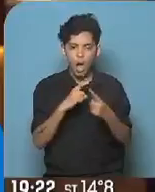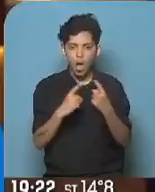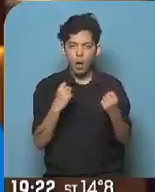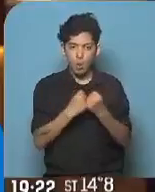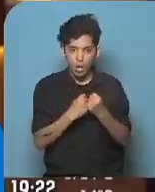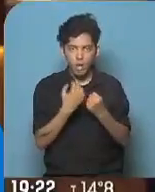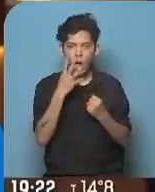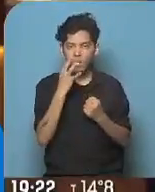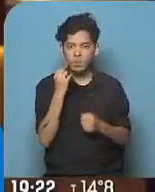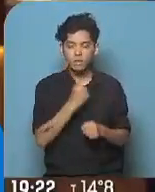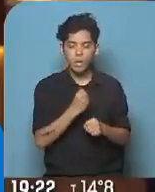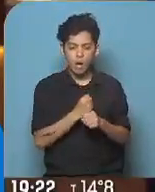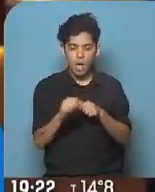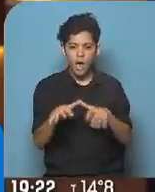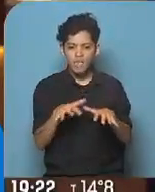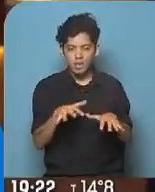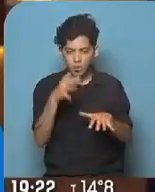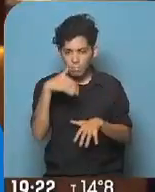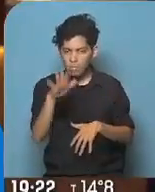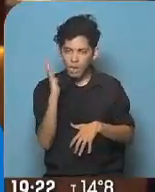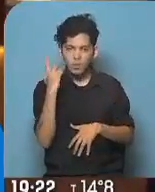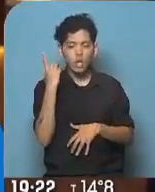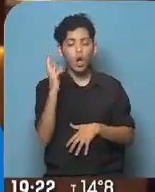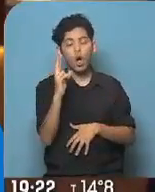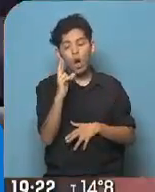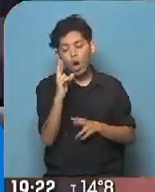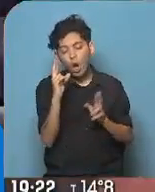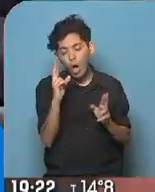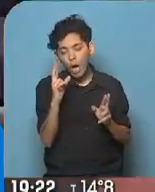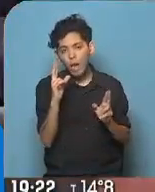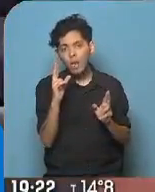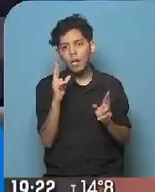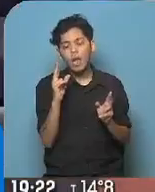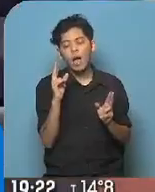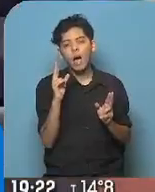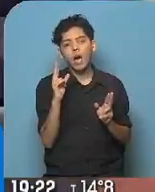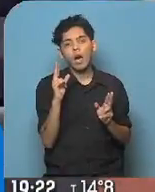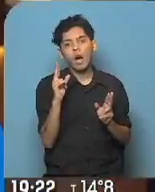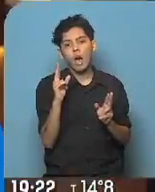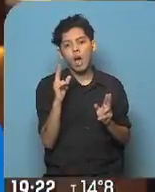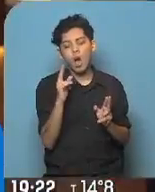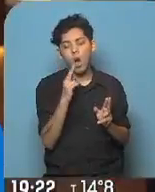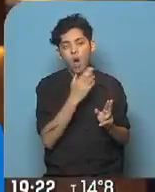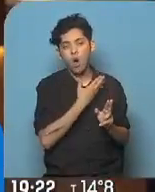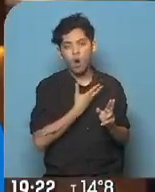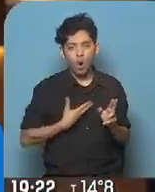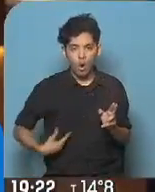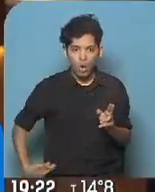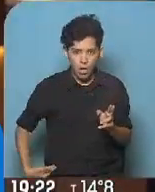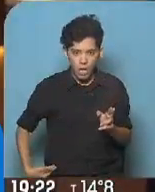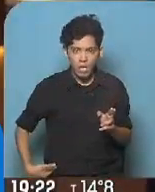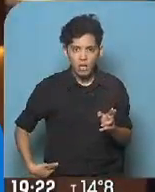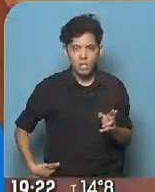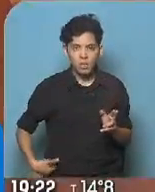se trabaja en acción yo espero que efectivamente el gobierno se abra un poco más